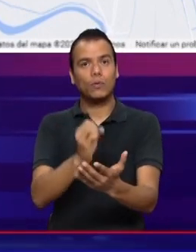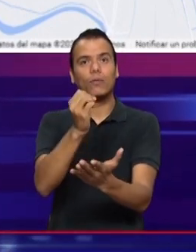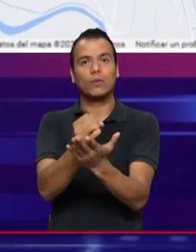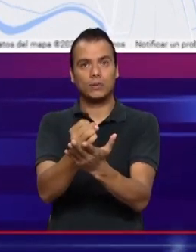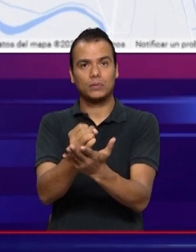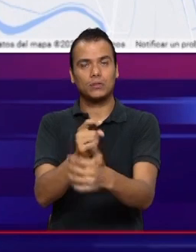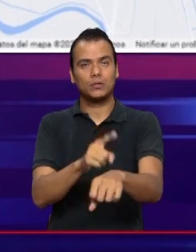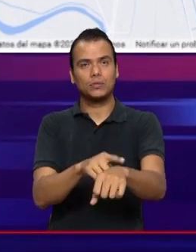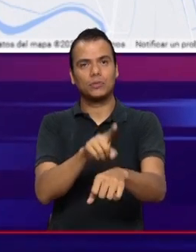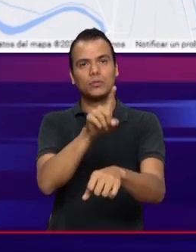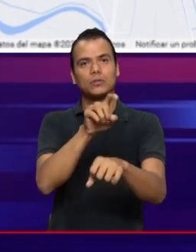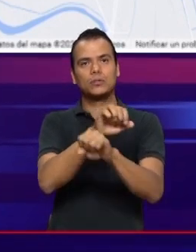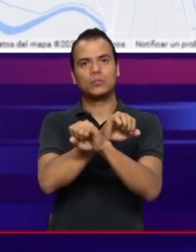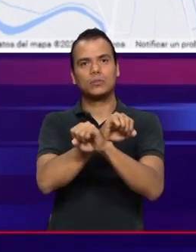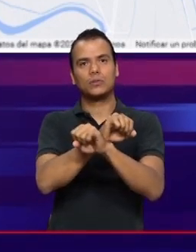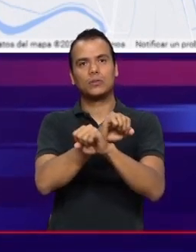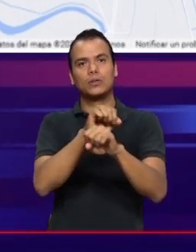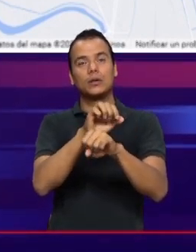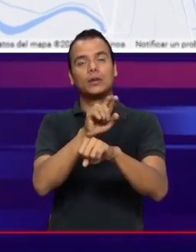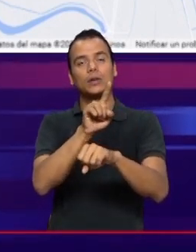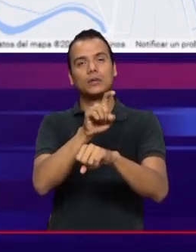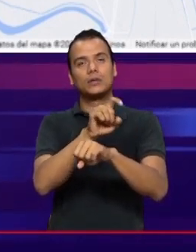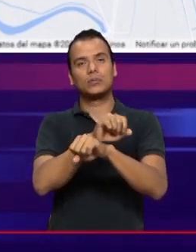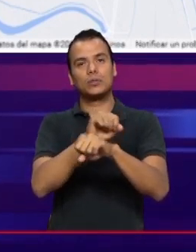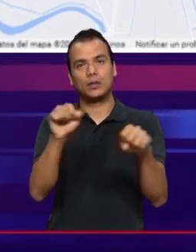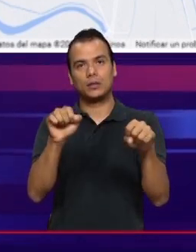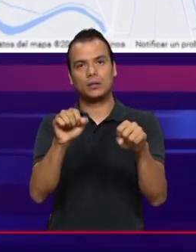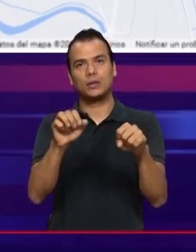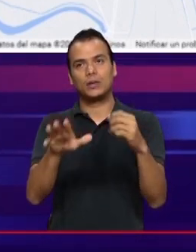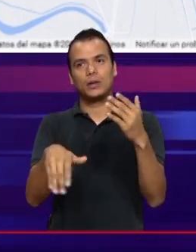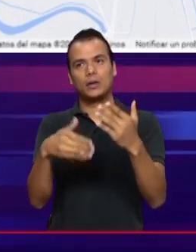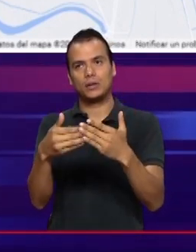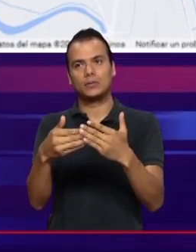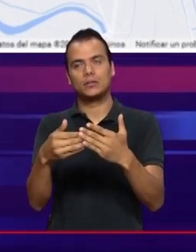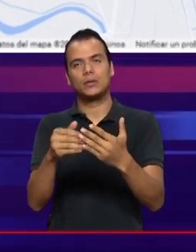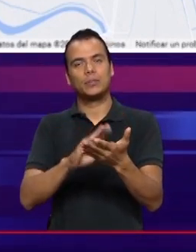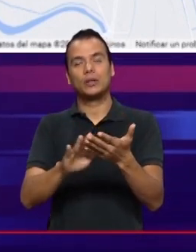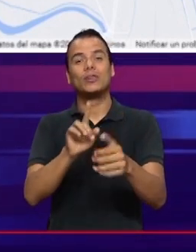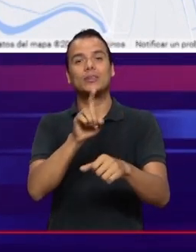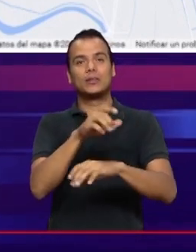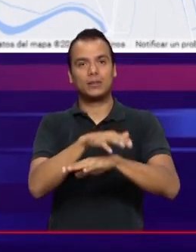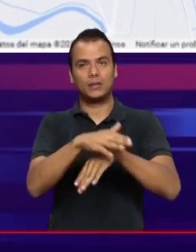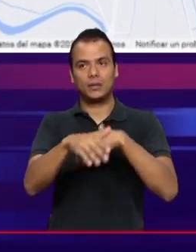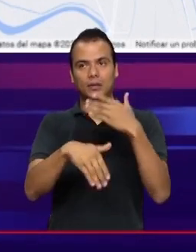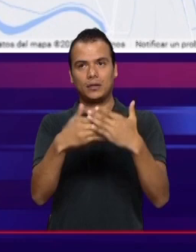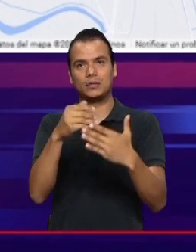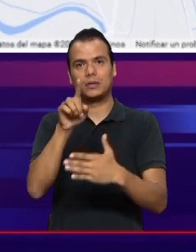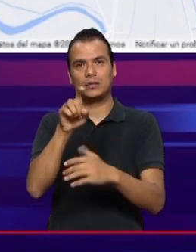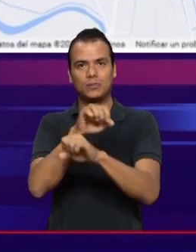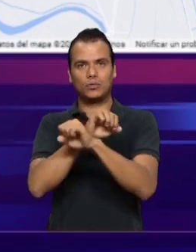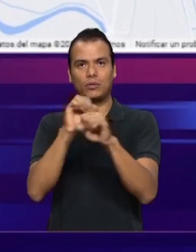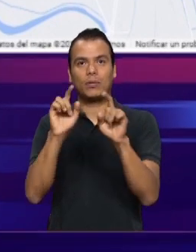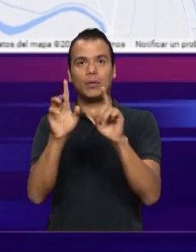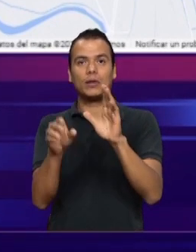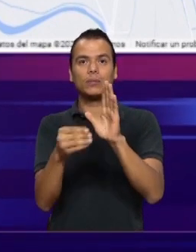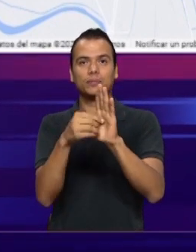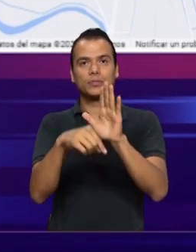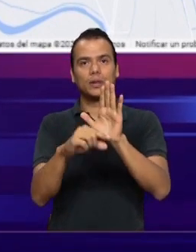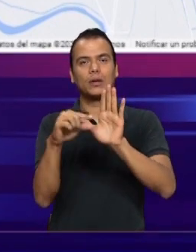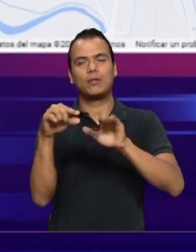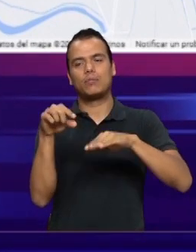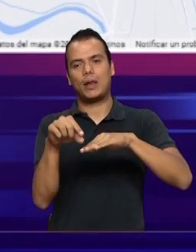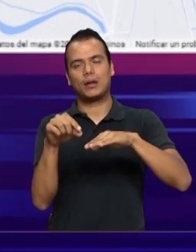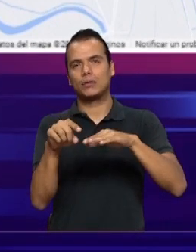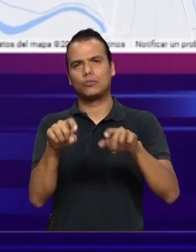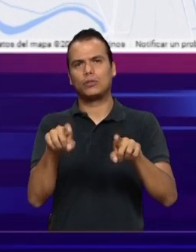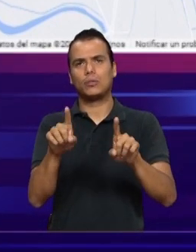entre las 6 de la tarde a las 6 de la mañana. Lo que ha cambiado es que ya no necesita tener la placa del vehículo en el cual se desplaza.